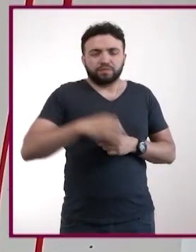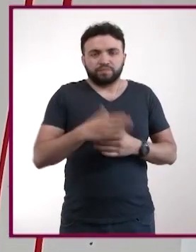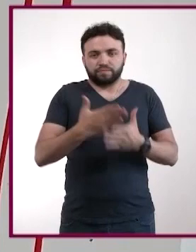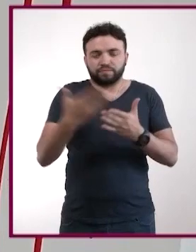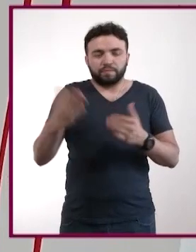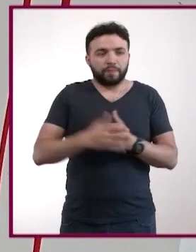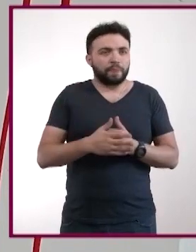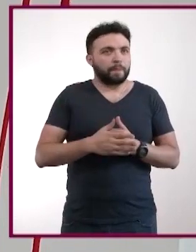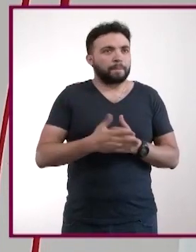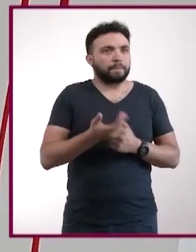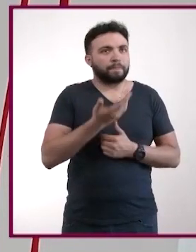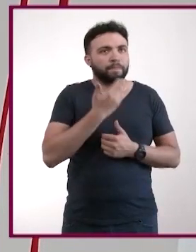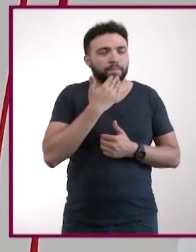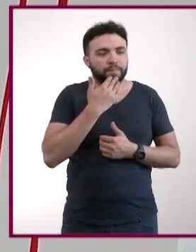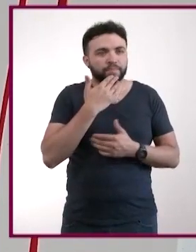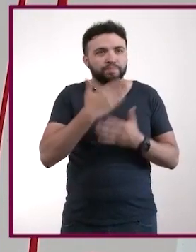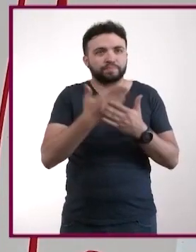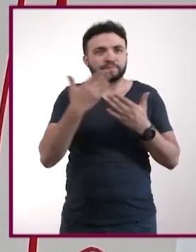Hasta ahora